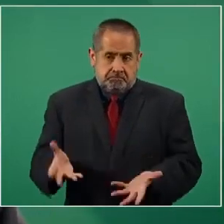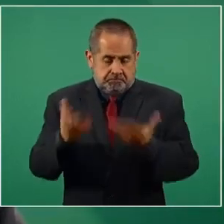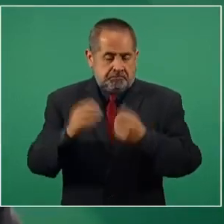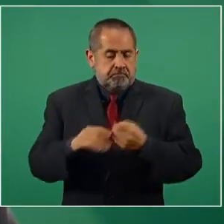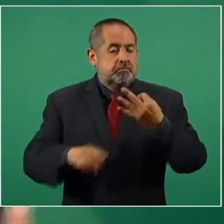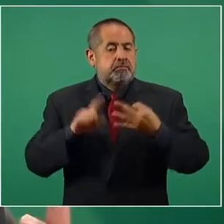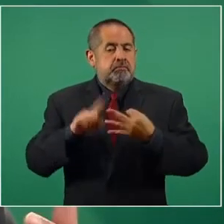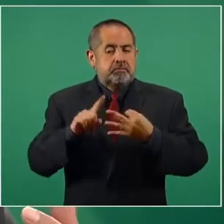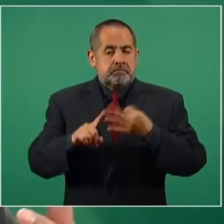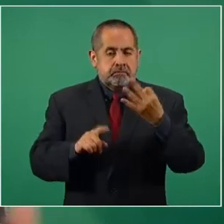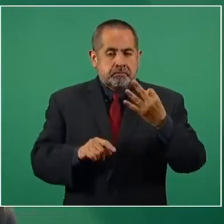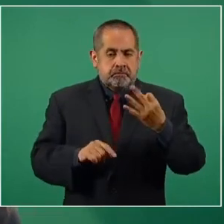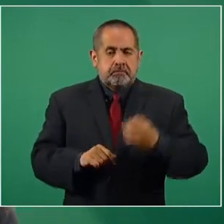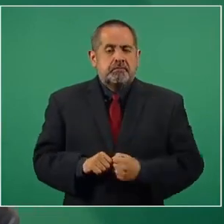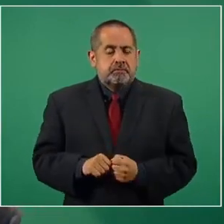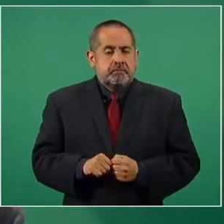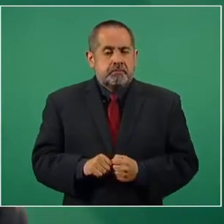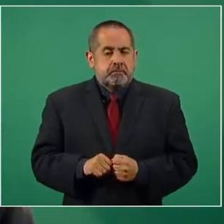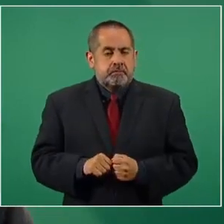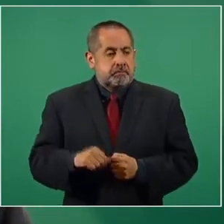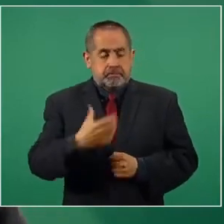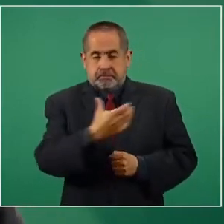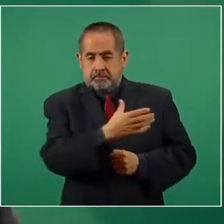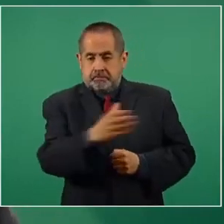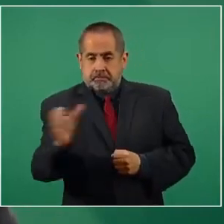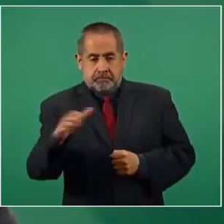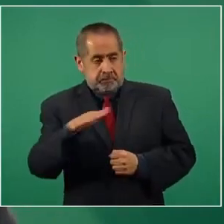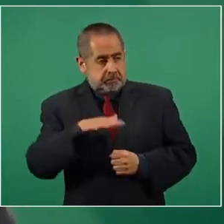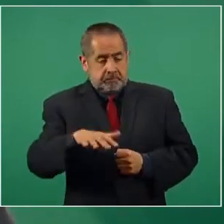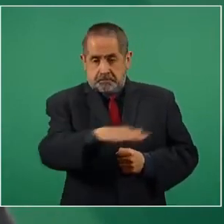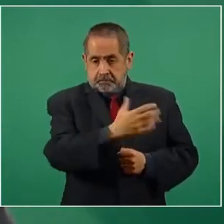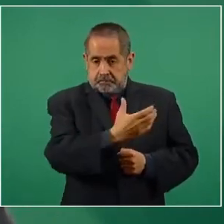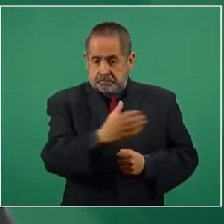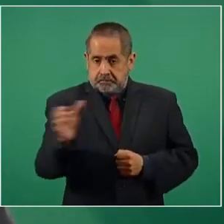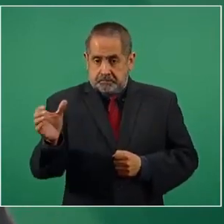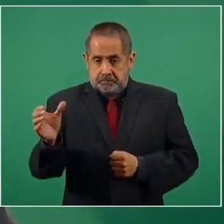Tres, el campo.